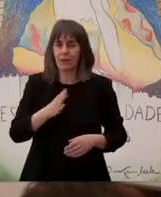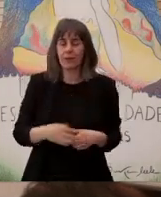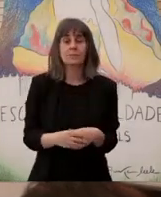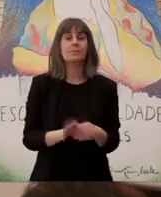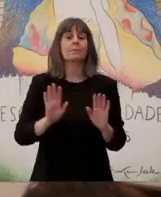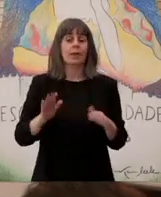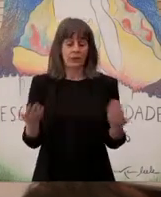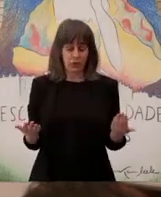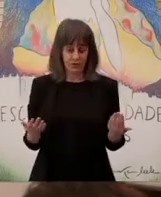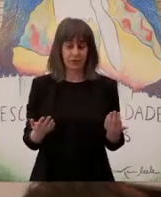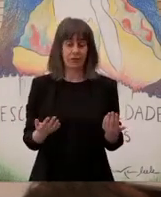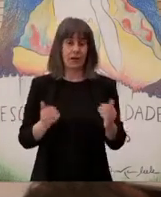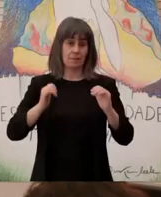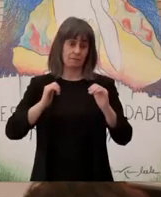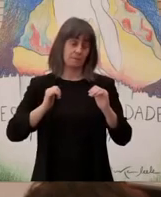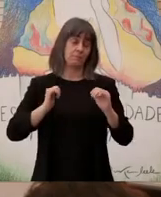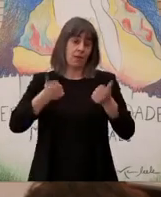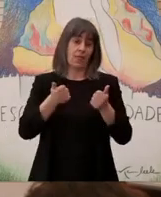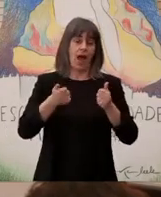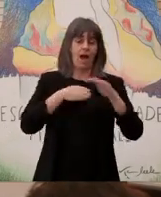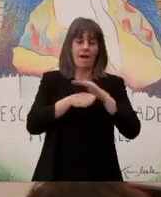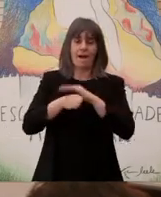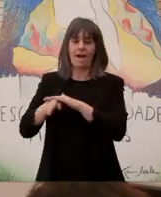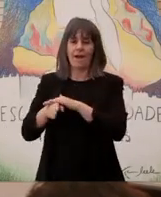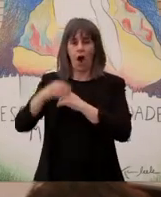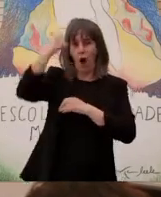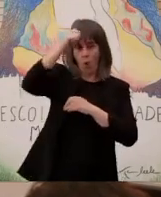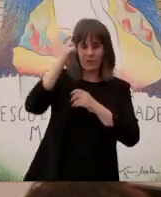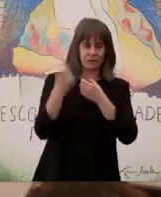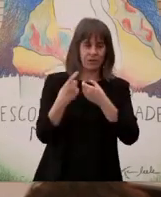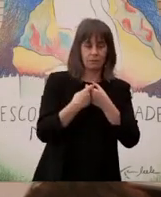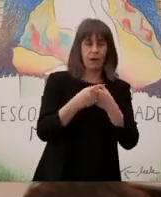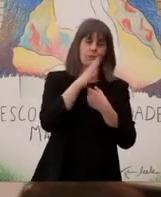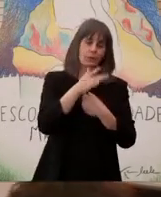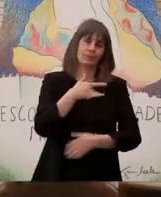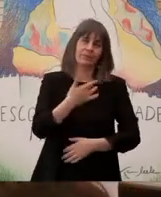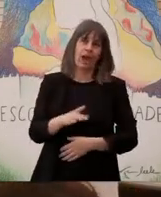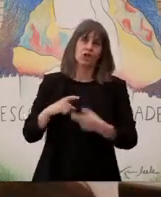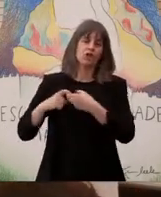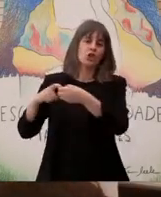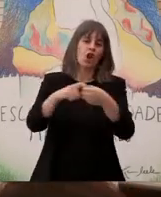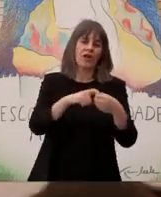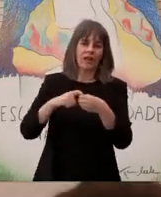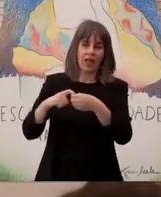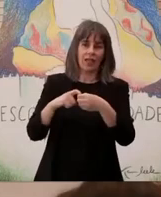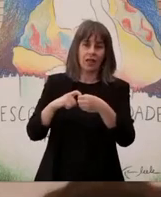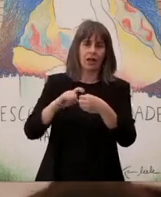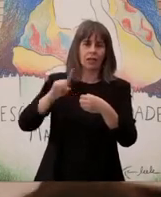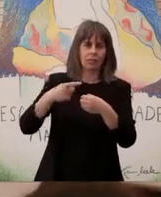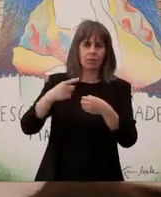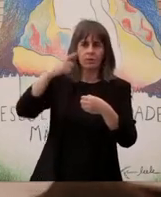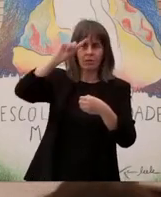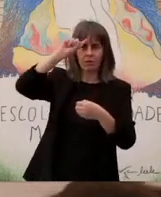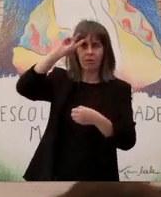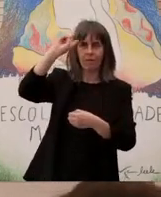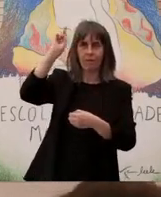con principio entraron por compasión o por solidaridad de como queramos Llamar foro se ha convertido sea hombres feministas